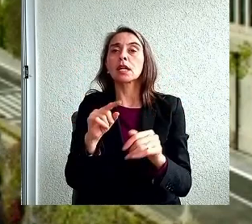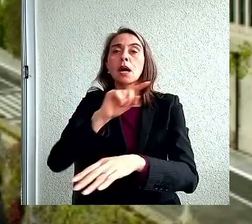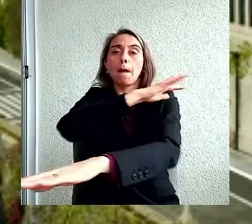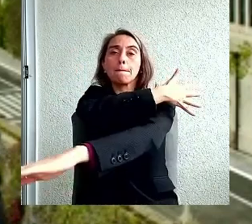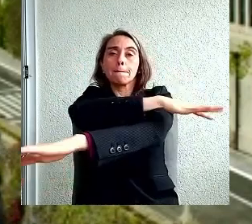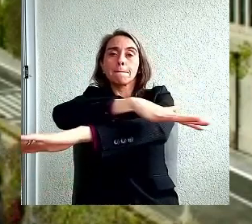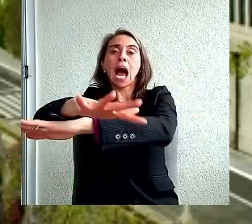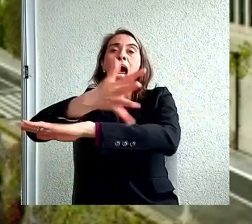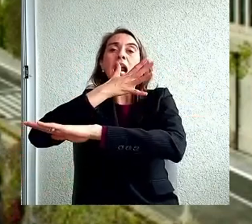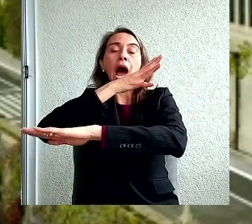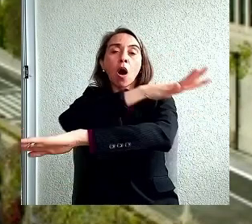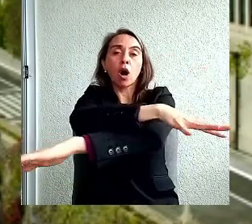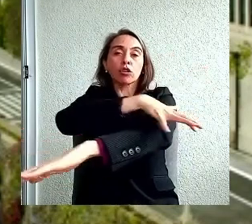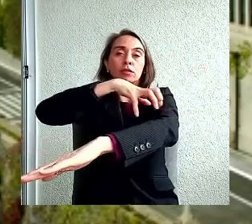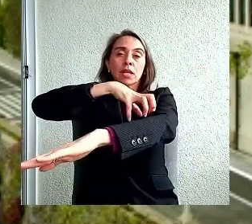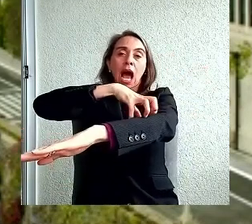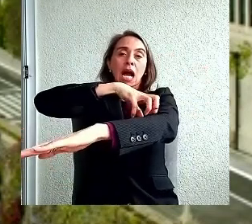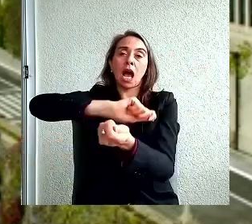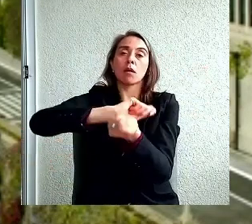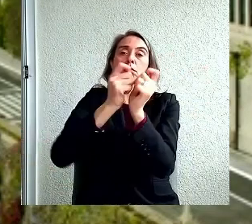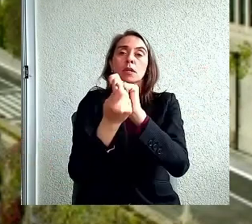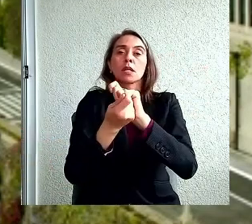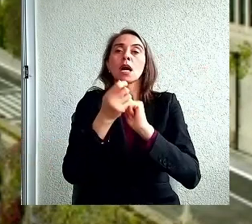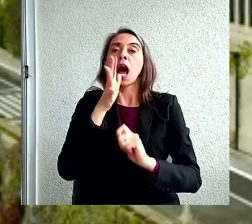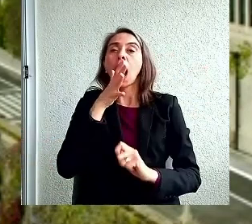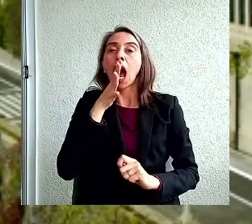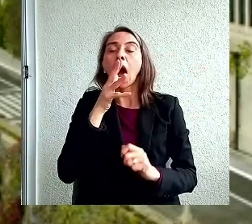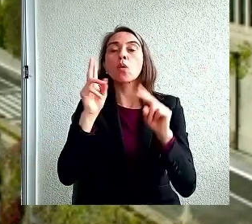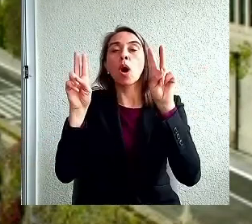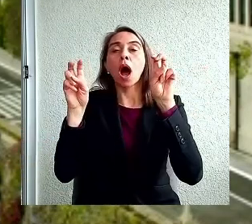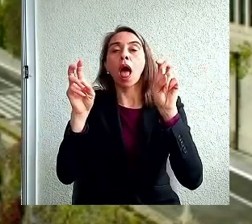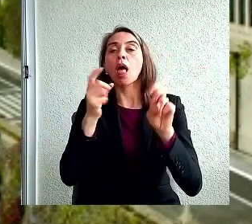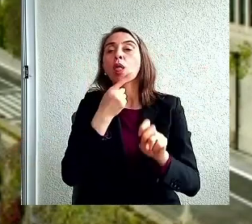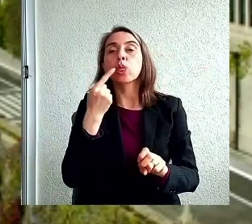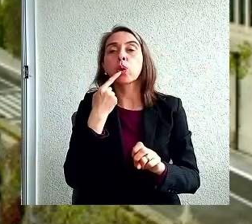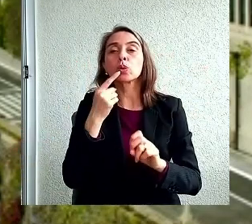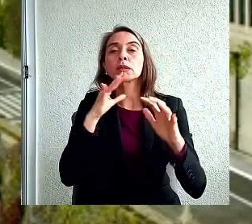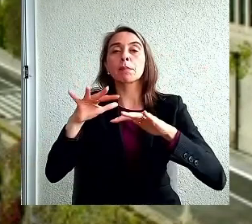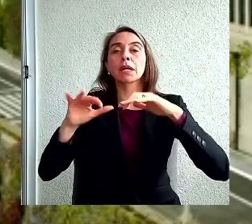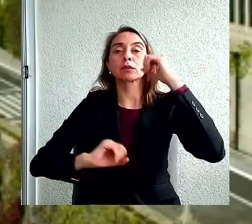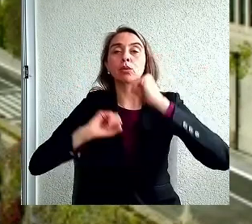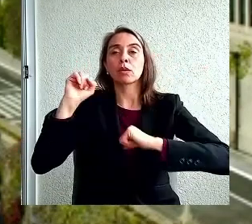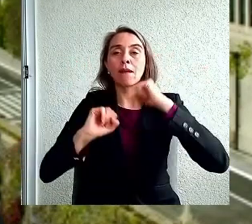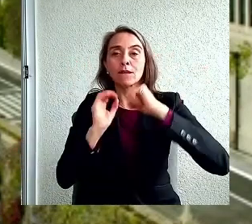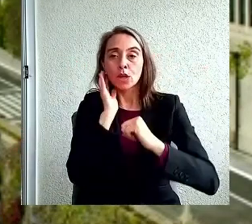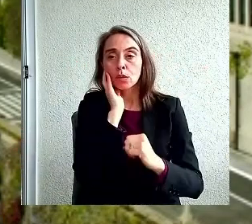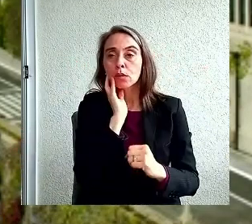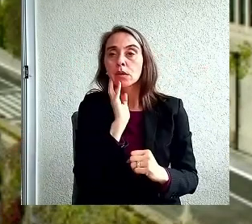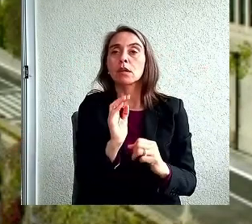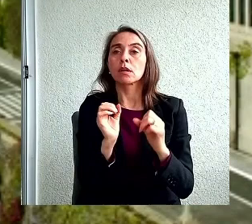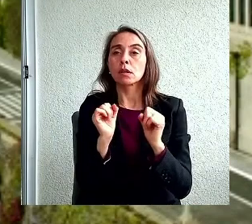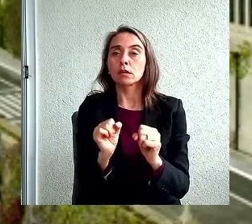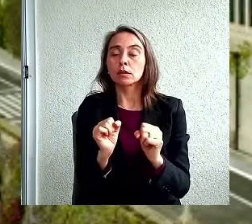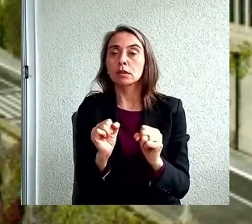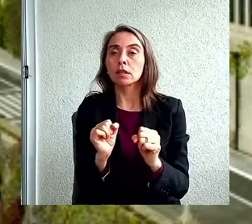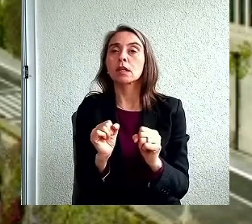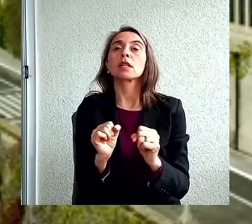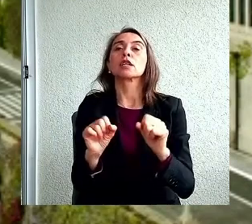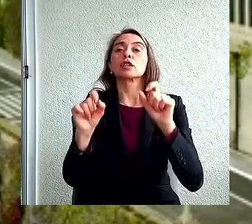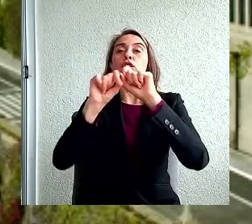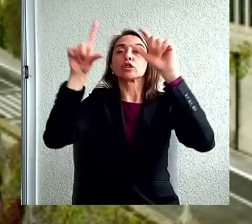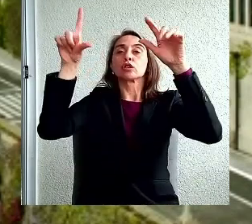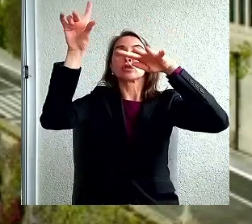agua dulce justamente para los procesos productivos, sistemas de concentración solar también para producir